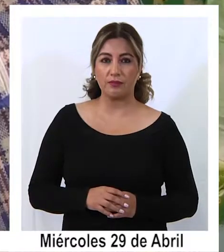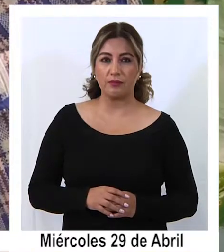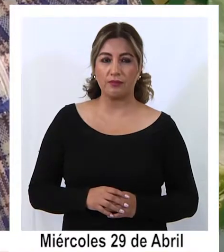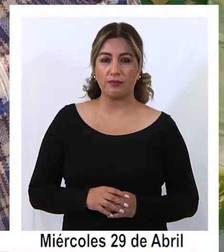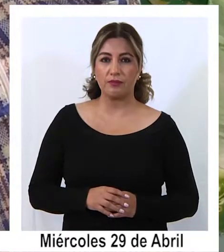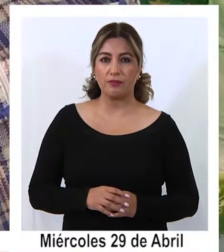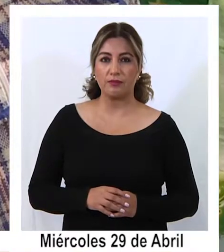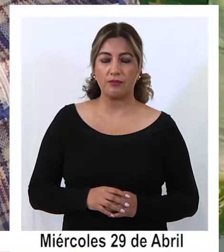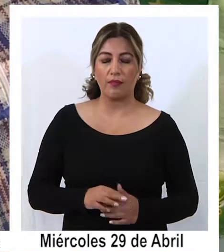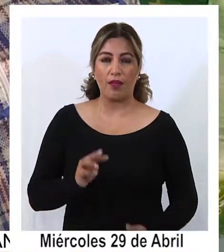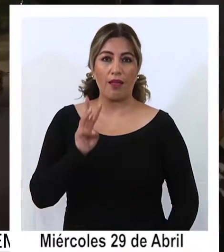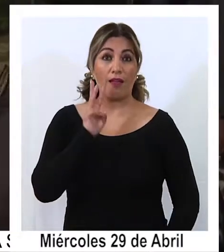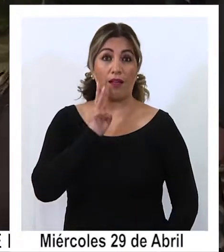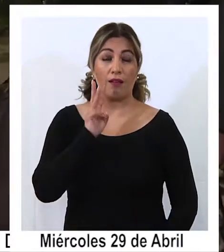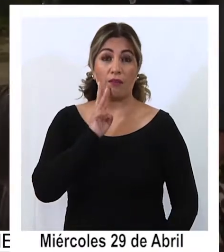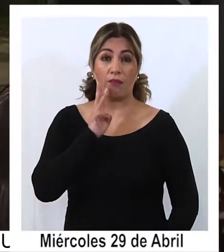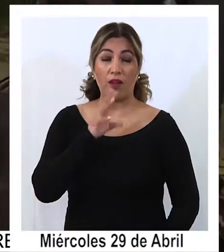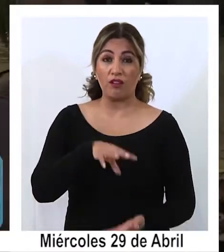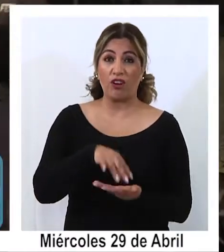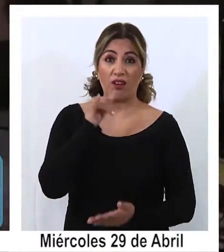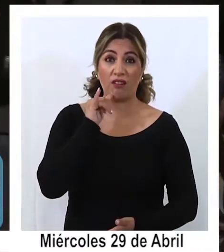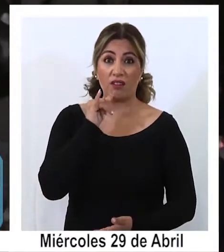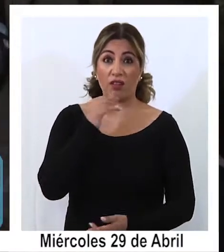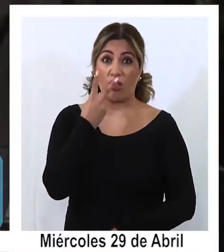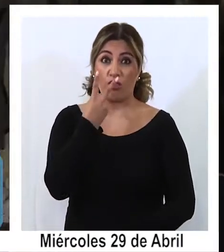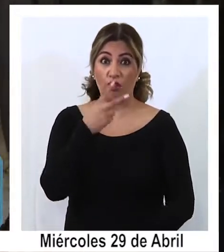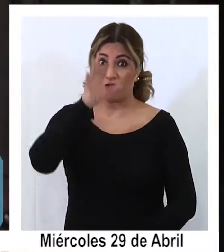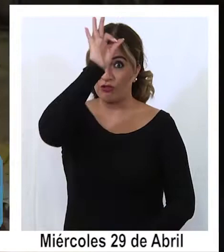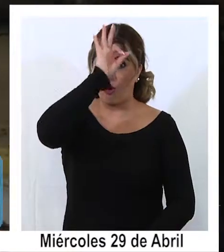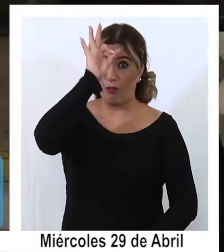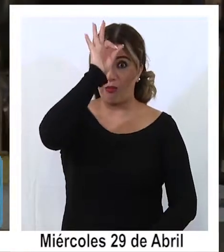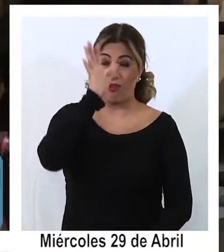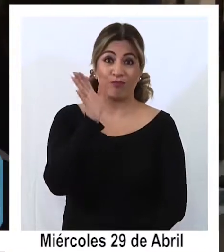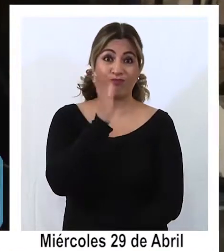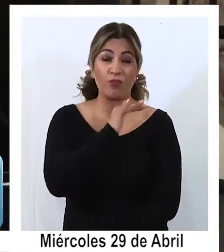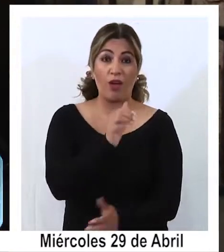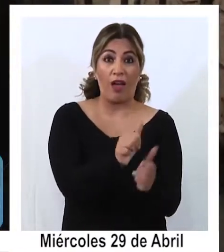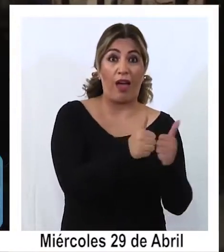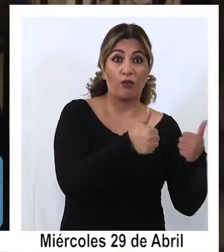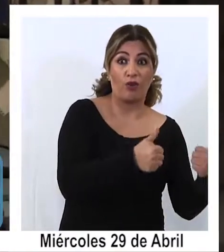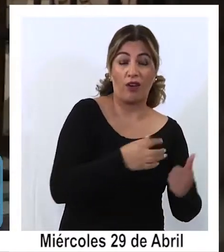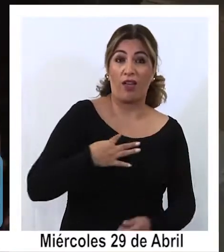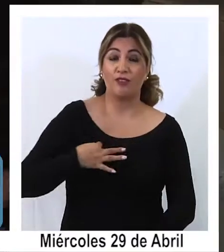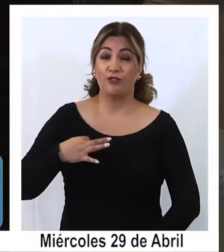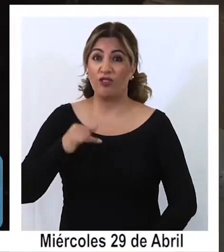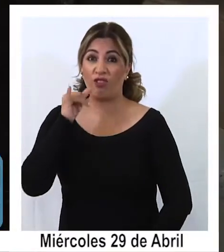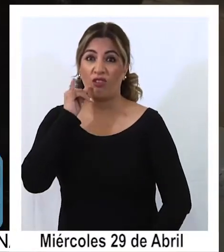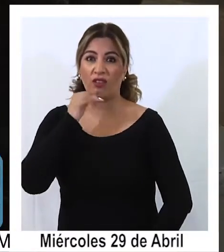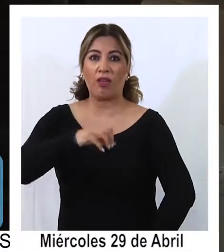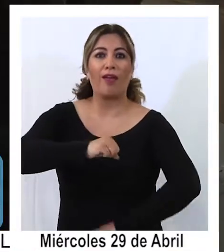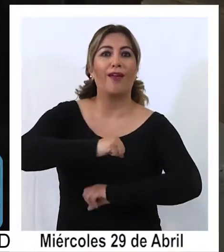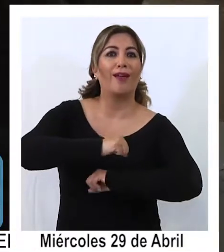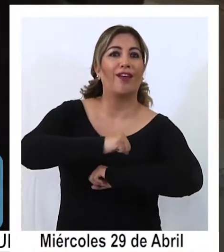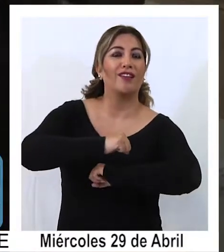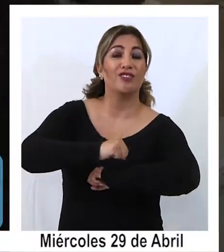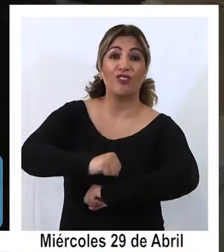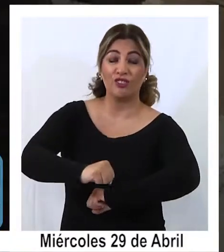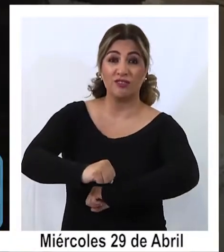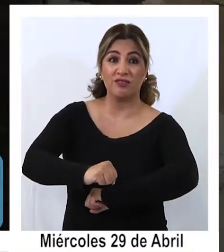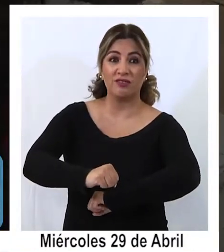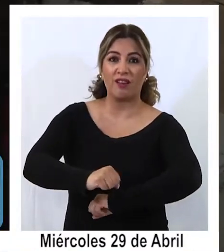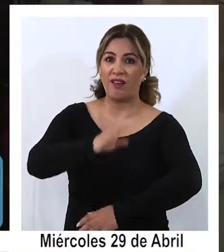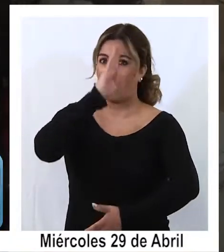No hubo dos opiniones este miércoles en la ciudad. Autoridades y ciudadanía rechazaron en todos los tonos